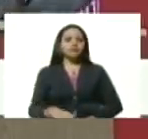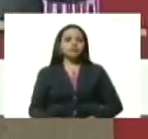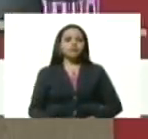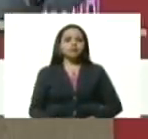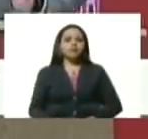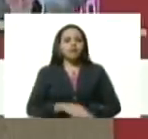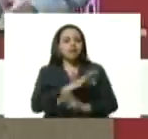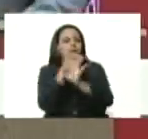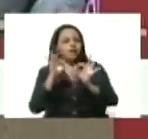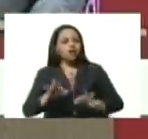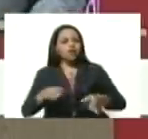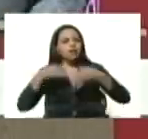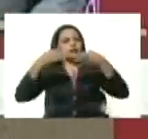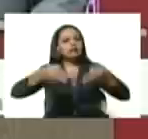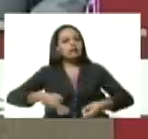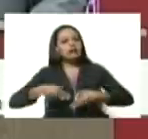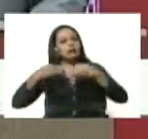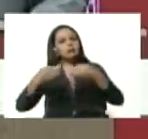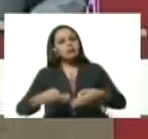manera permanente